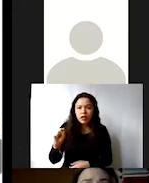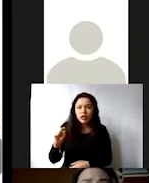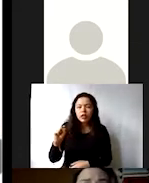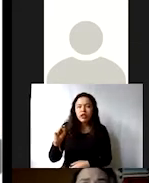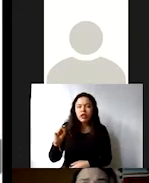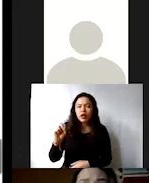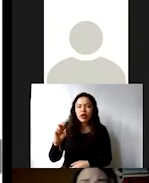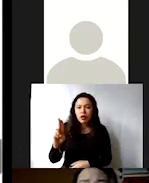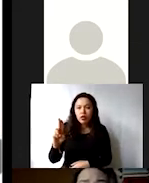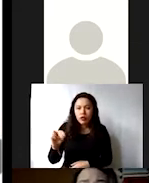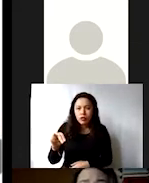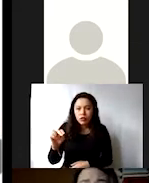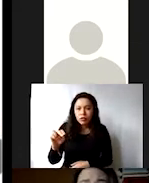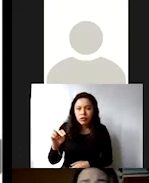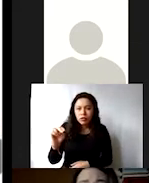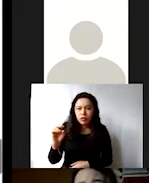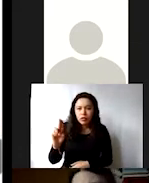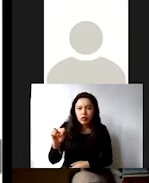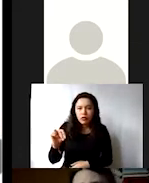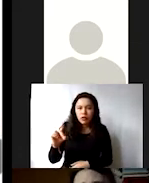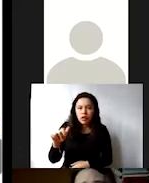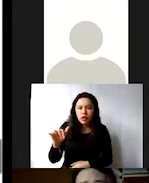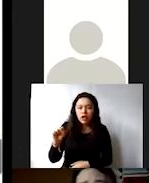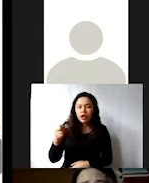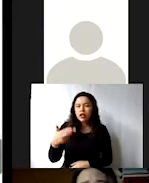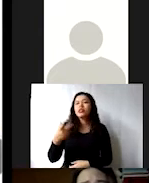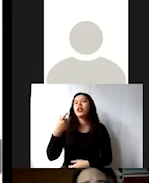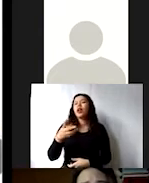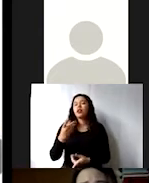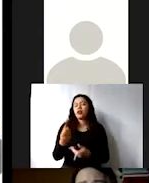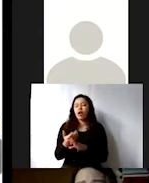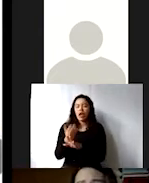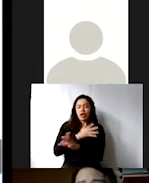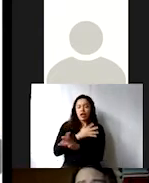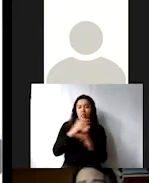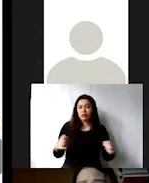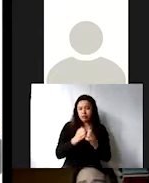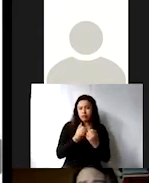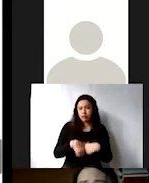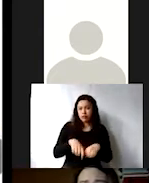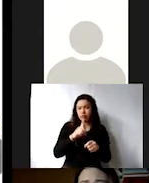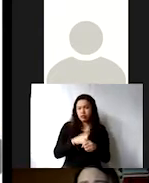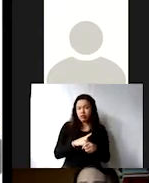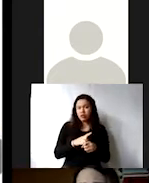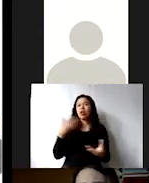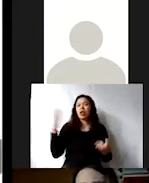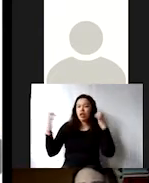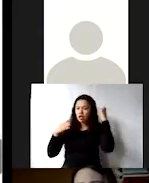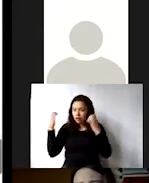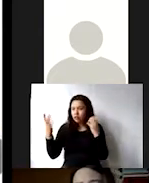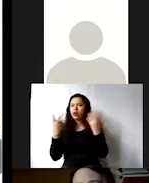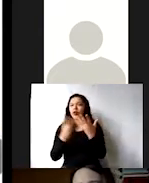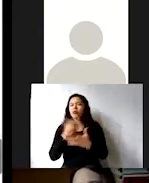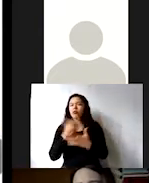hecho, es uno de los pocos, digamos, antes de la pandemia, eventos o proyectos masivos que